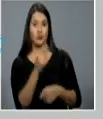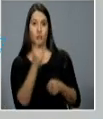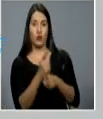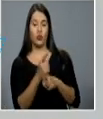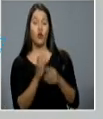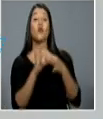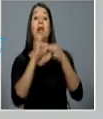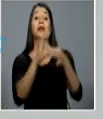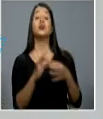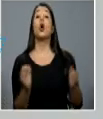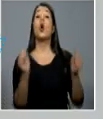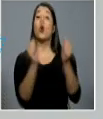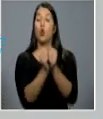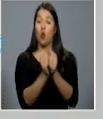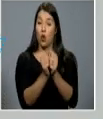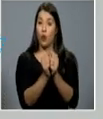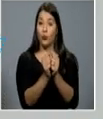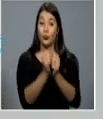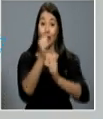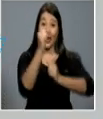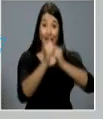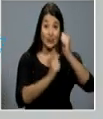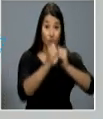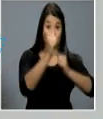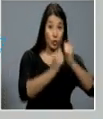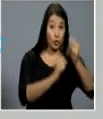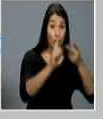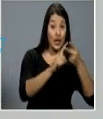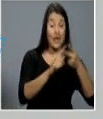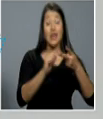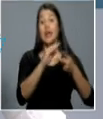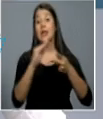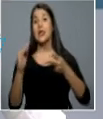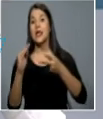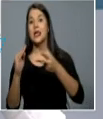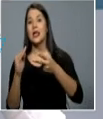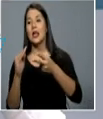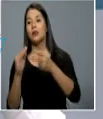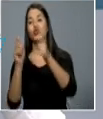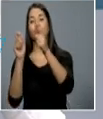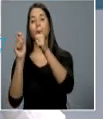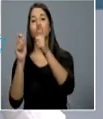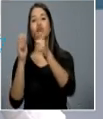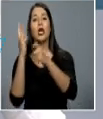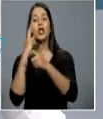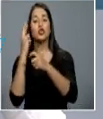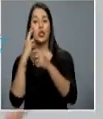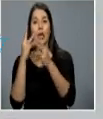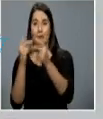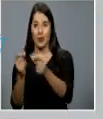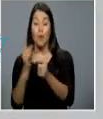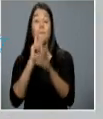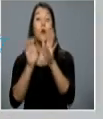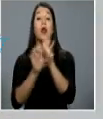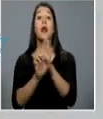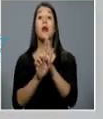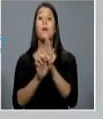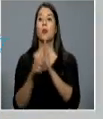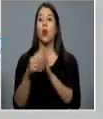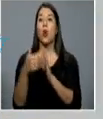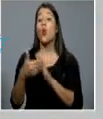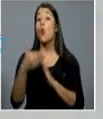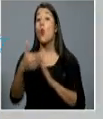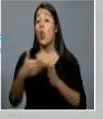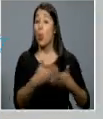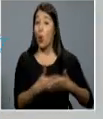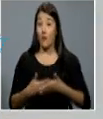con lo que serían los factores estructurales y los factores inmediatos. Esos factores inmediatos, por ejemplo, cuando el bebé nace